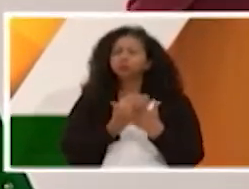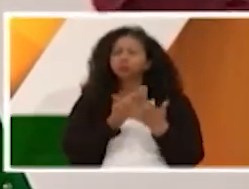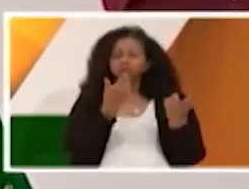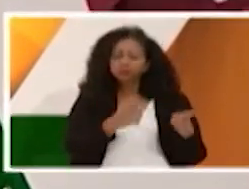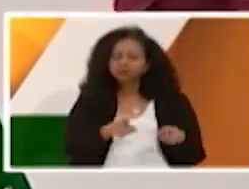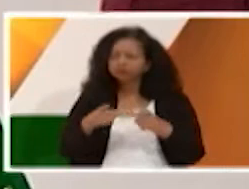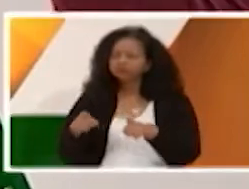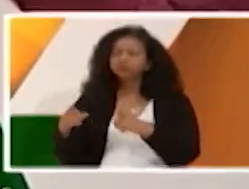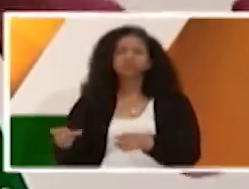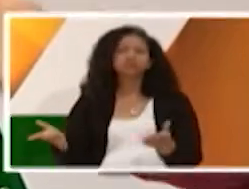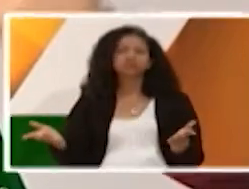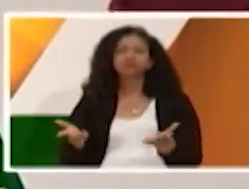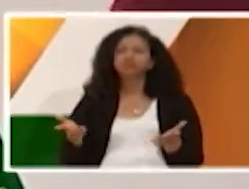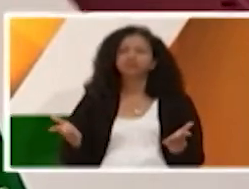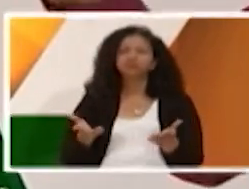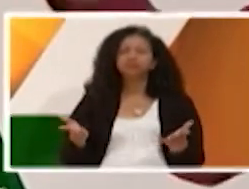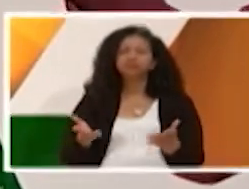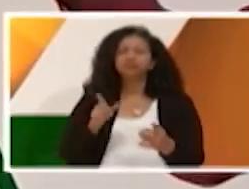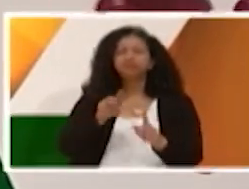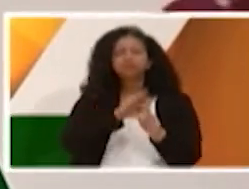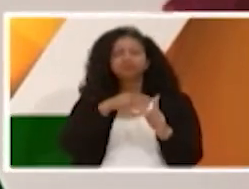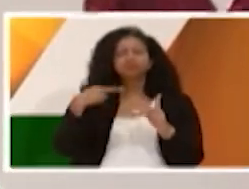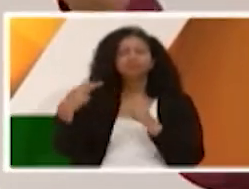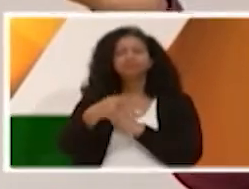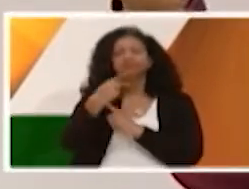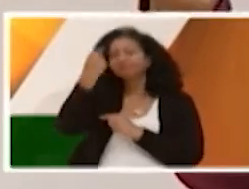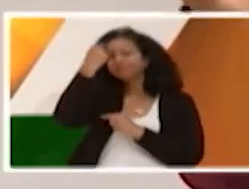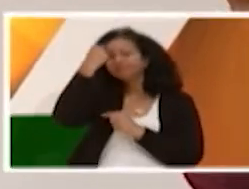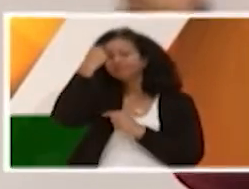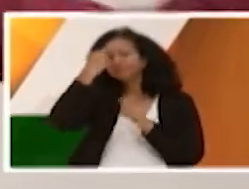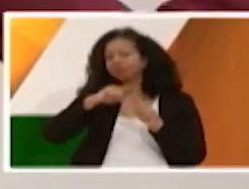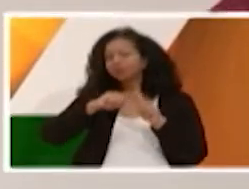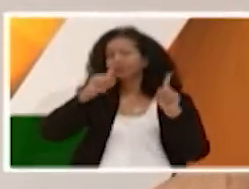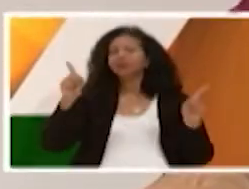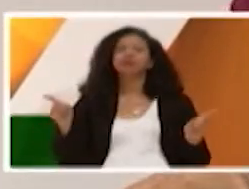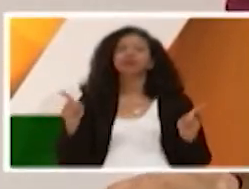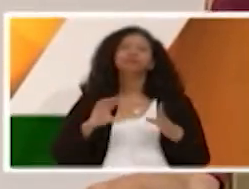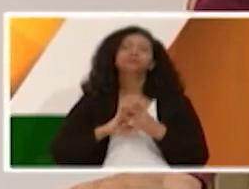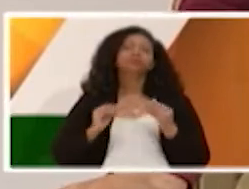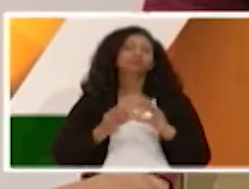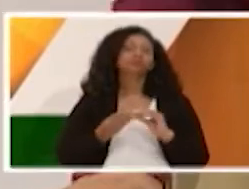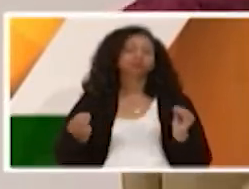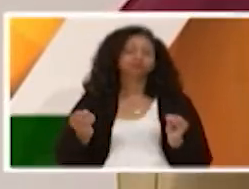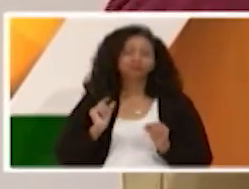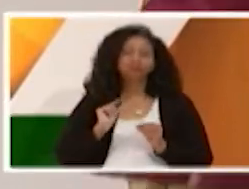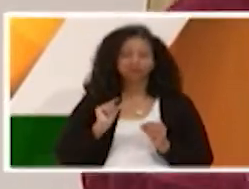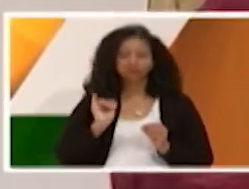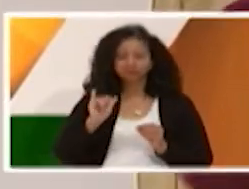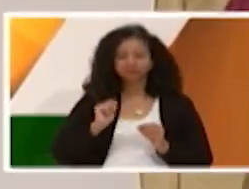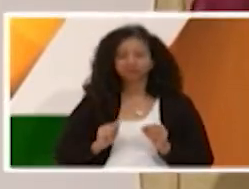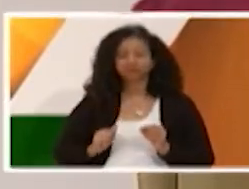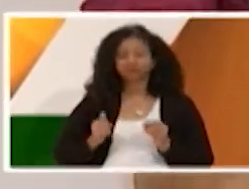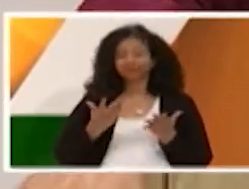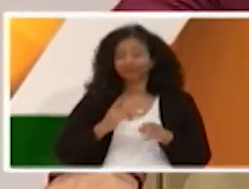lleva a una concepción diferente del deporte. Cuéntanos un poco de eso, antes de que se nos acabe el